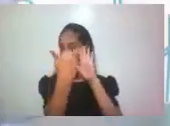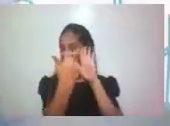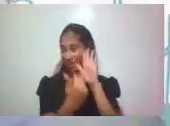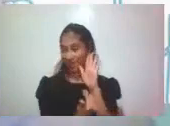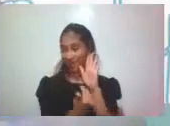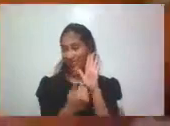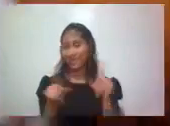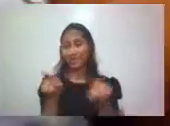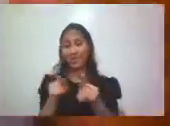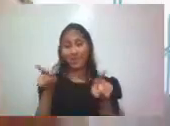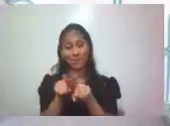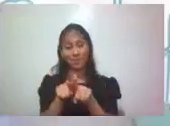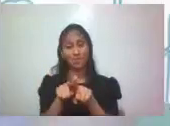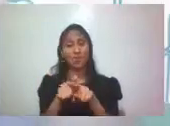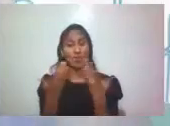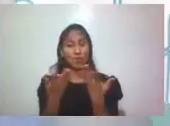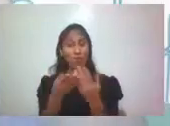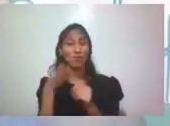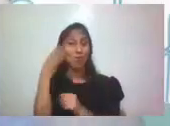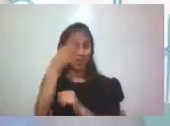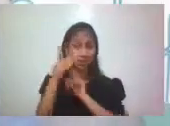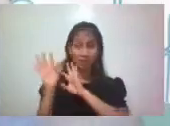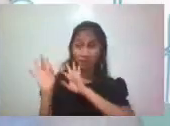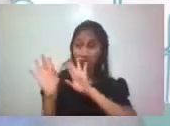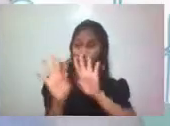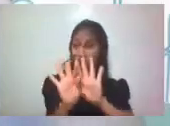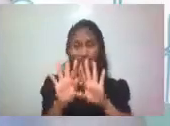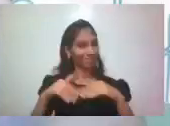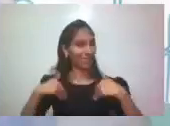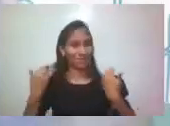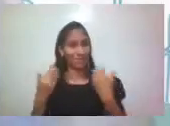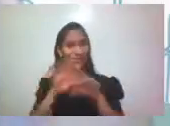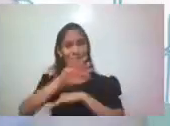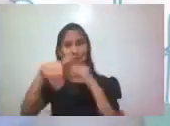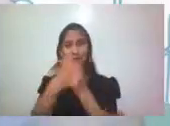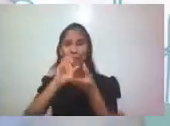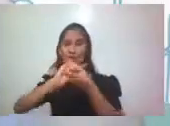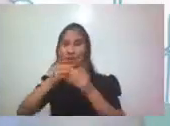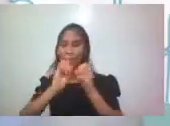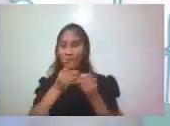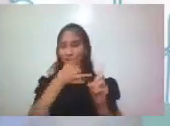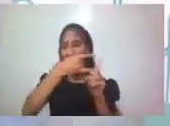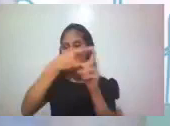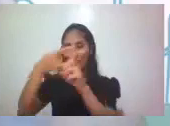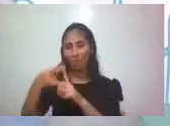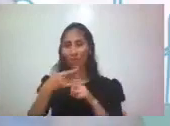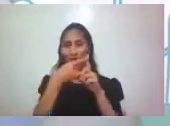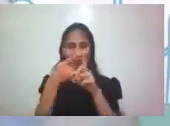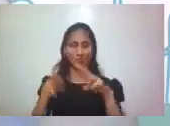las metodologías, porque eran presenciales, al tema de la virtualidad. Si hemos